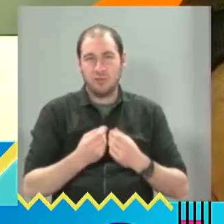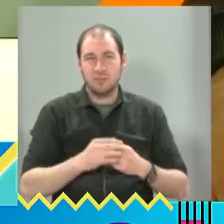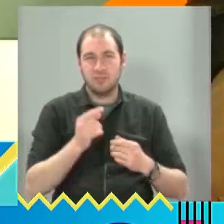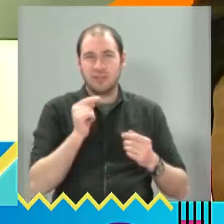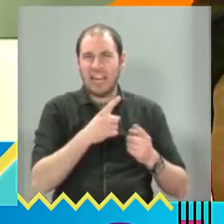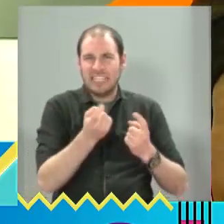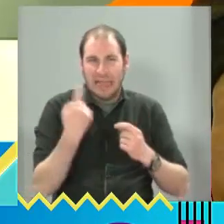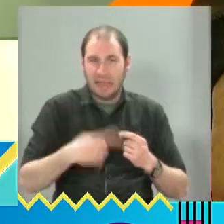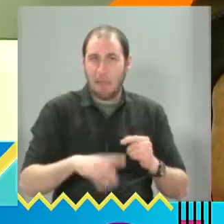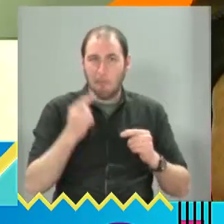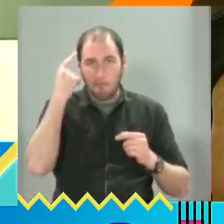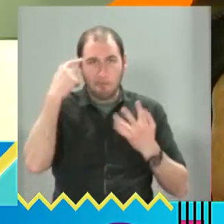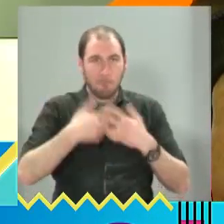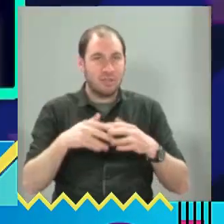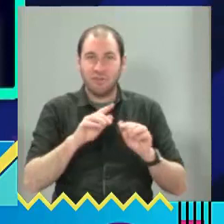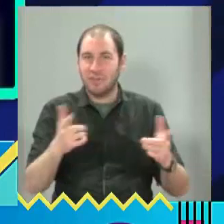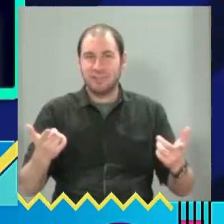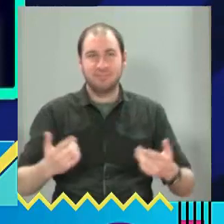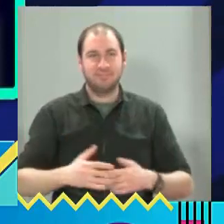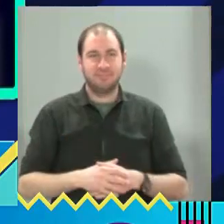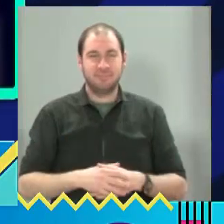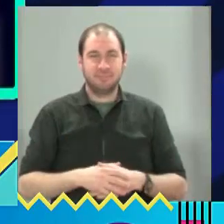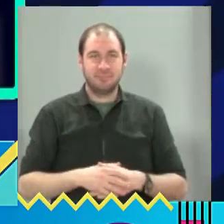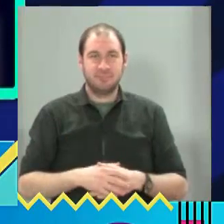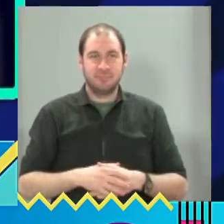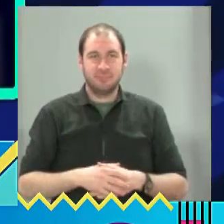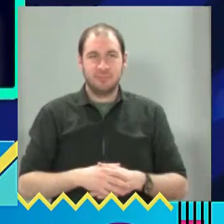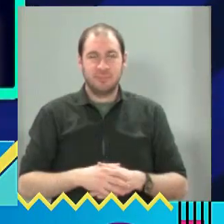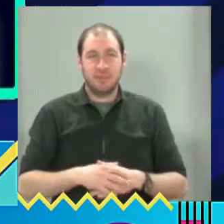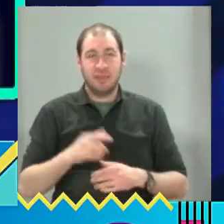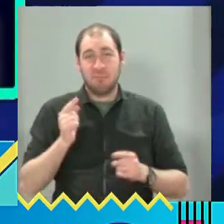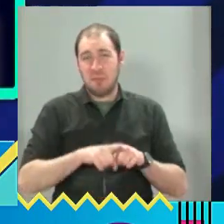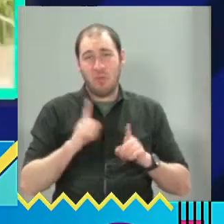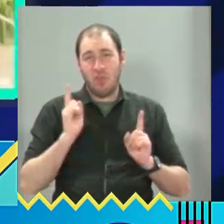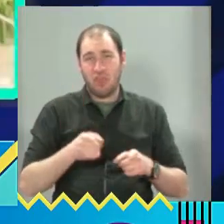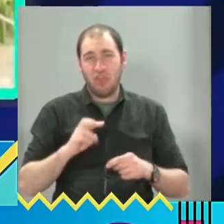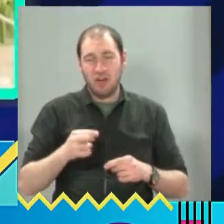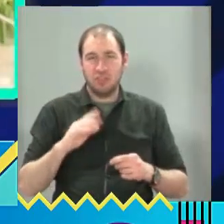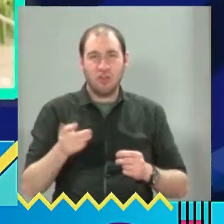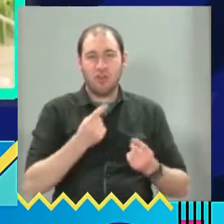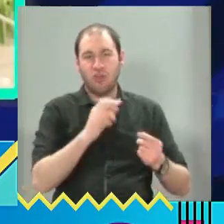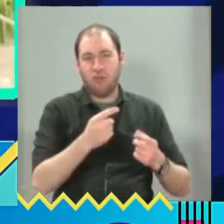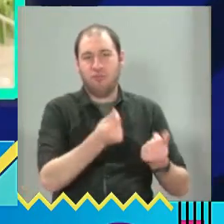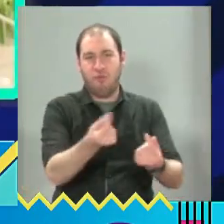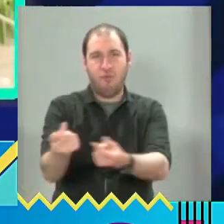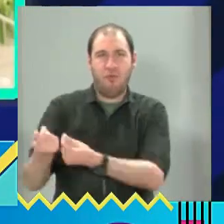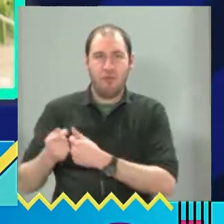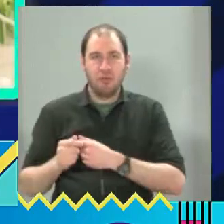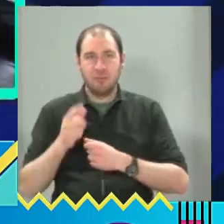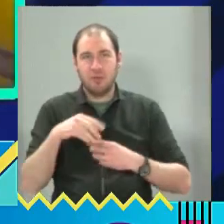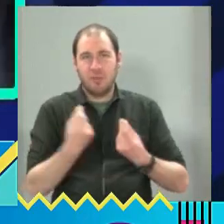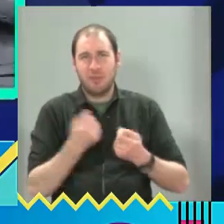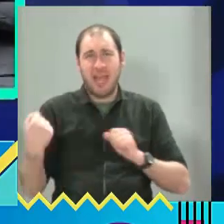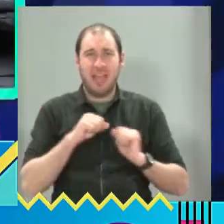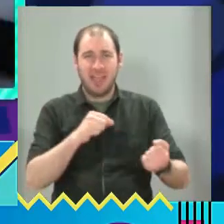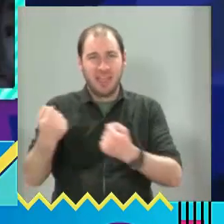lo que necesitamos personalmente, ¿no? Entonces pasa con esto con el dólar, todos salen a comprar dólares, entonces la mayoría se desespera